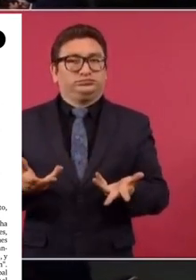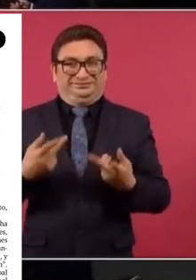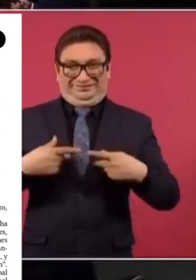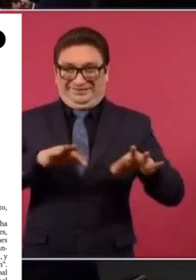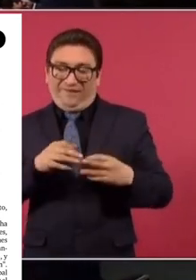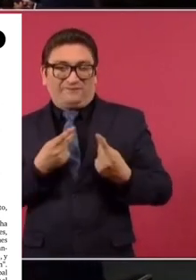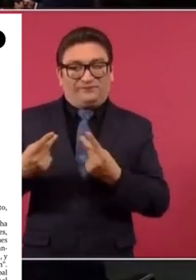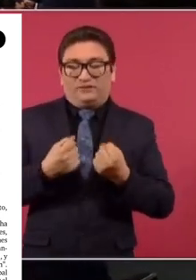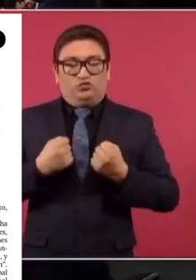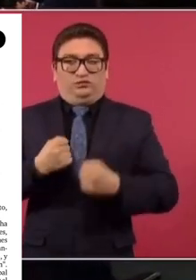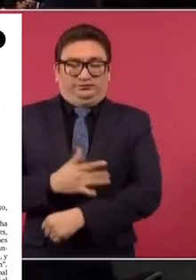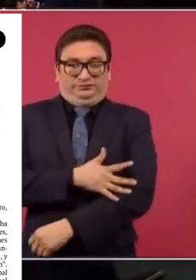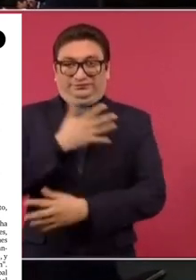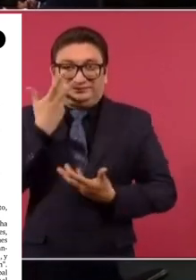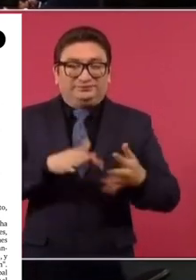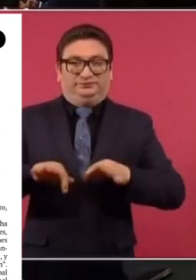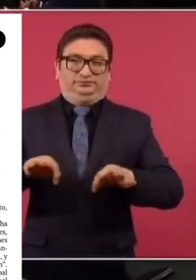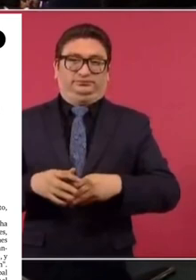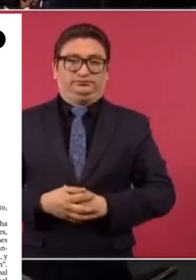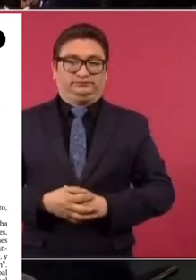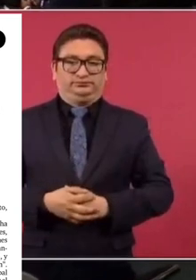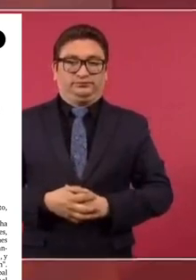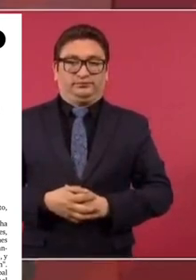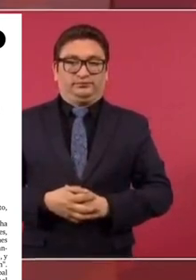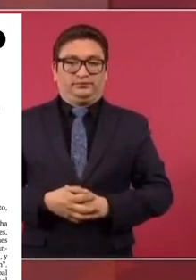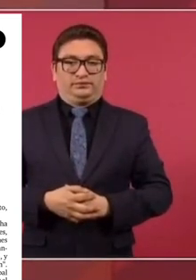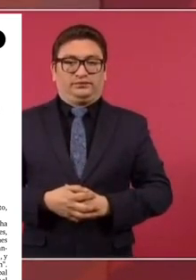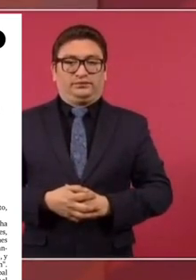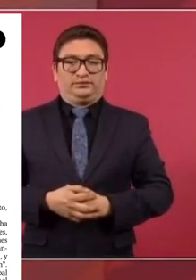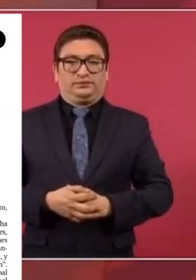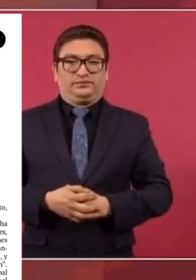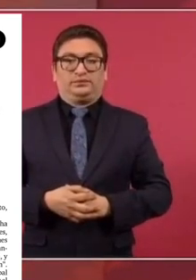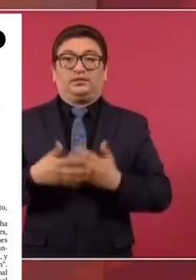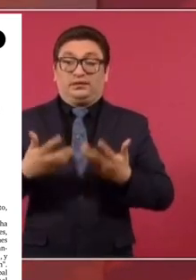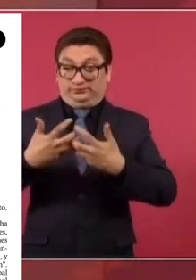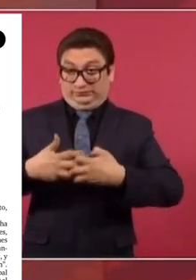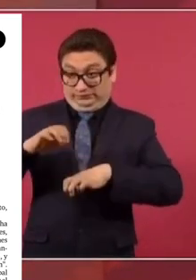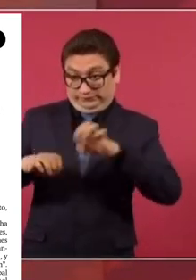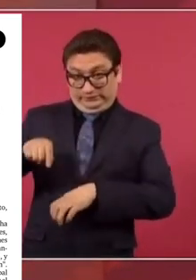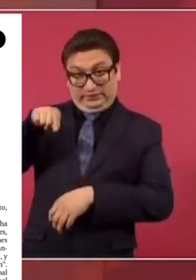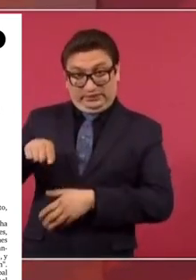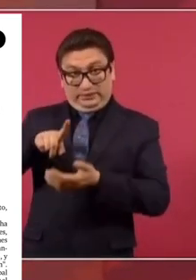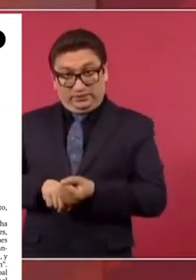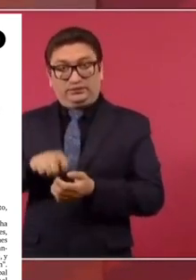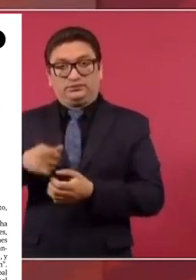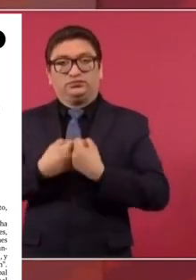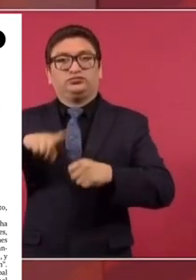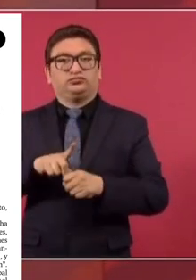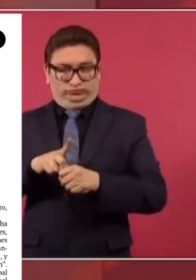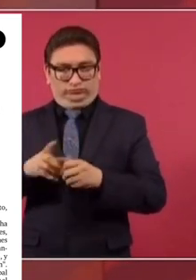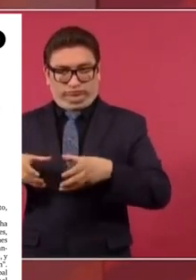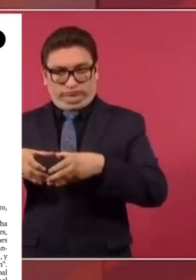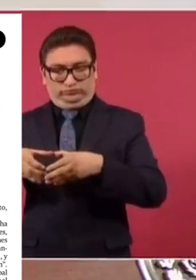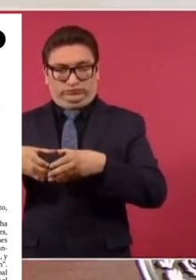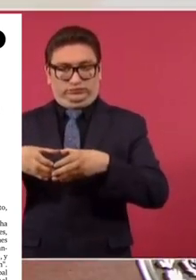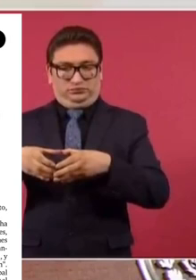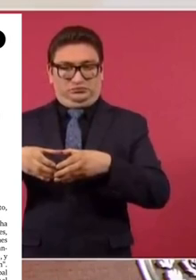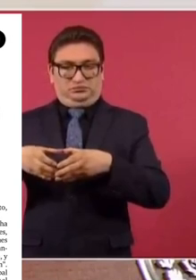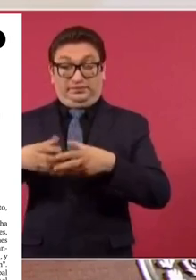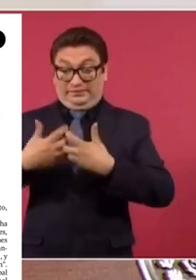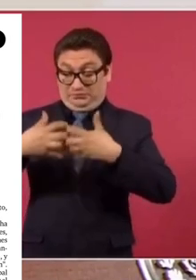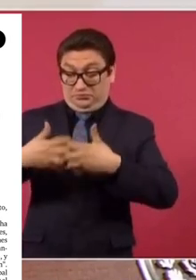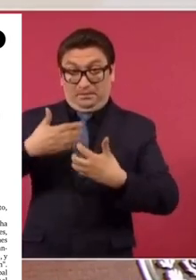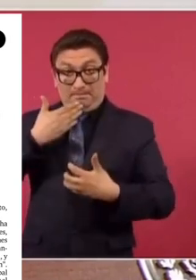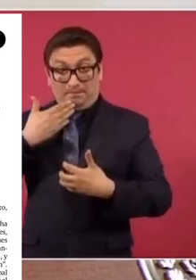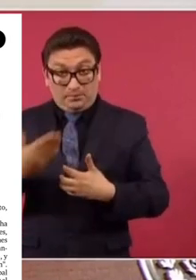pero con muchísimas ganas de trabajar. Además, una empresa es una sociedad. Una empresa, para